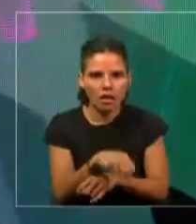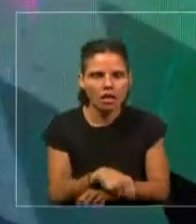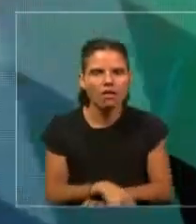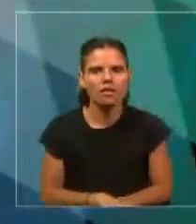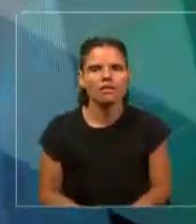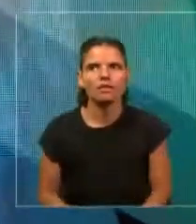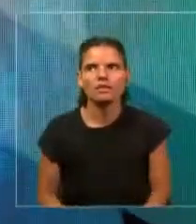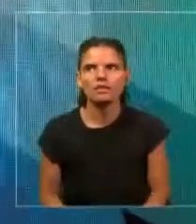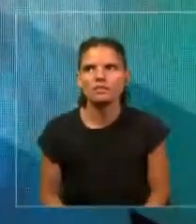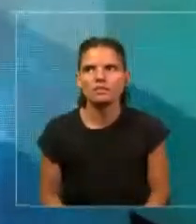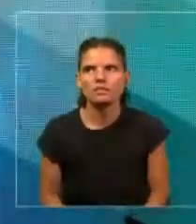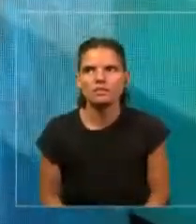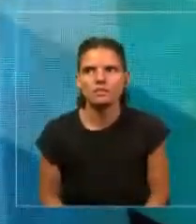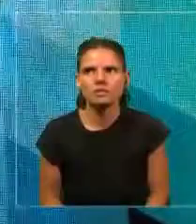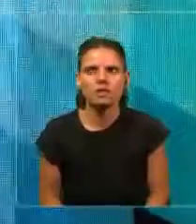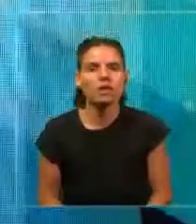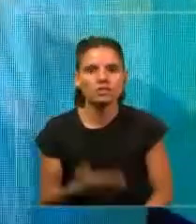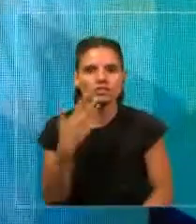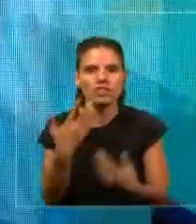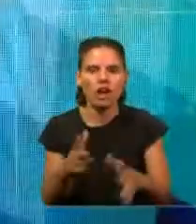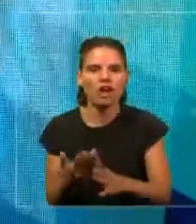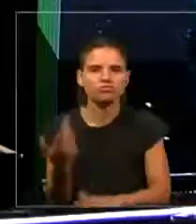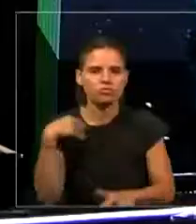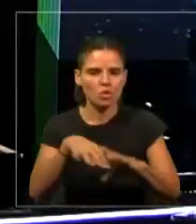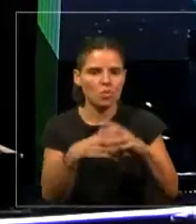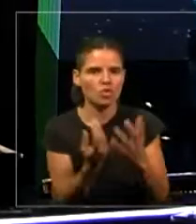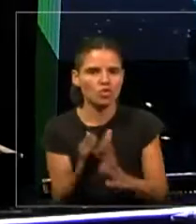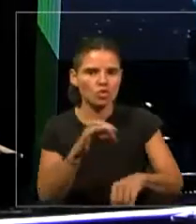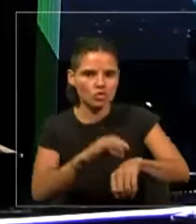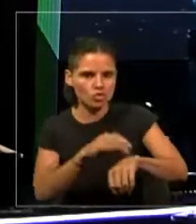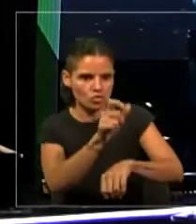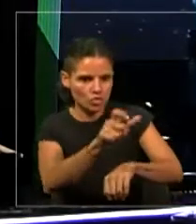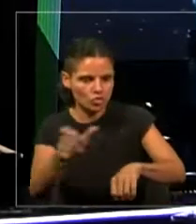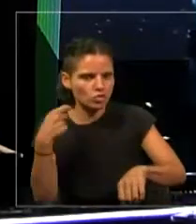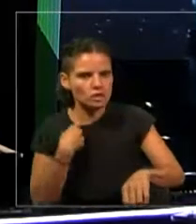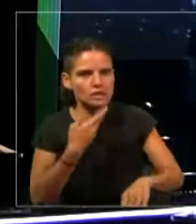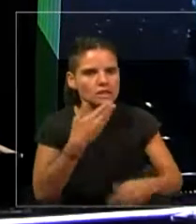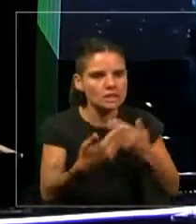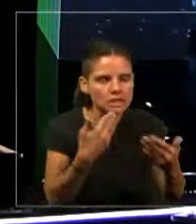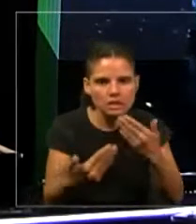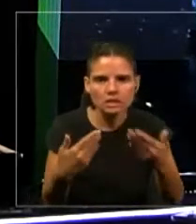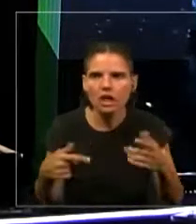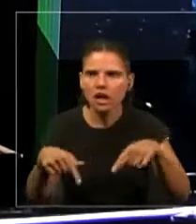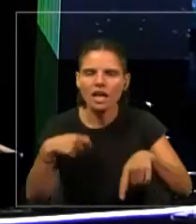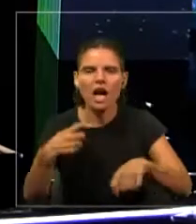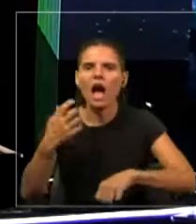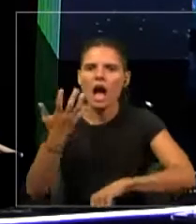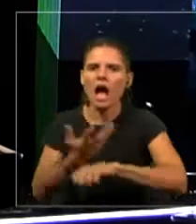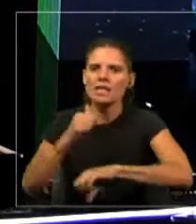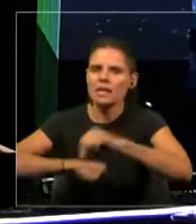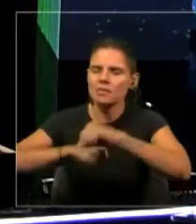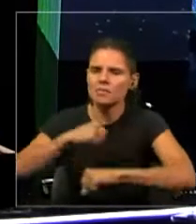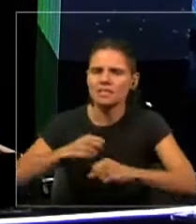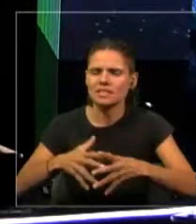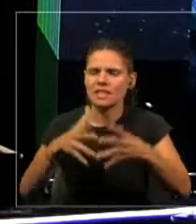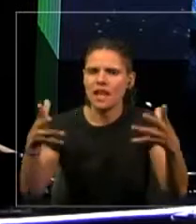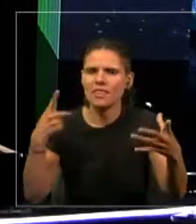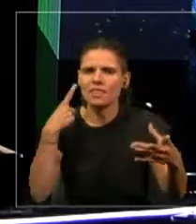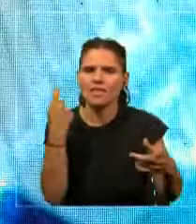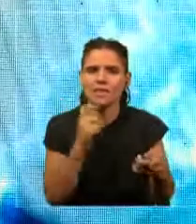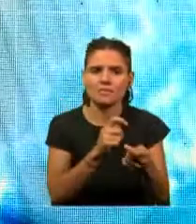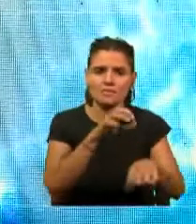lo he hablado con muchísimos médicos en el mundo, estamos frente a una empresa tremenda de privatización de la medicina